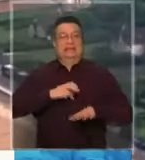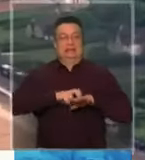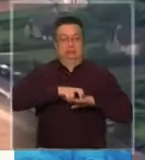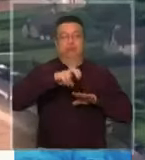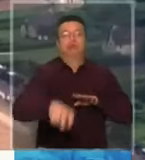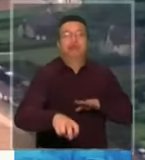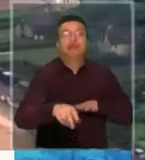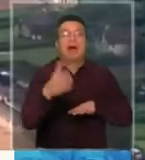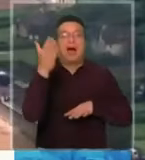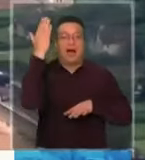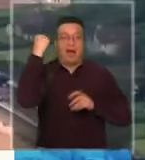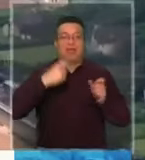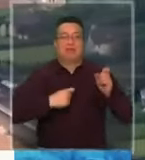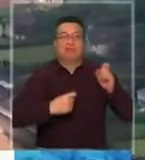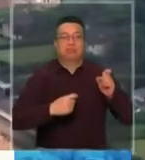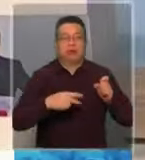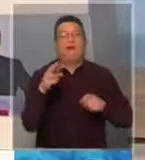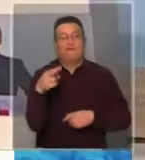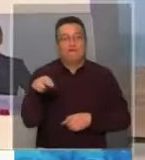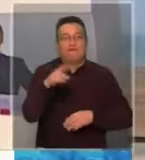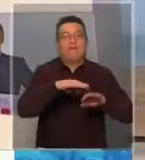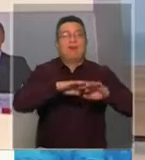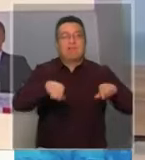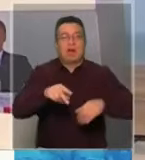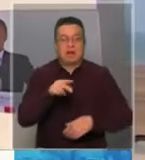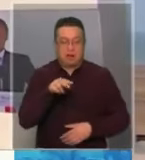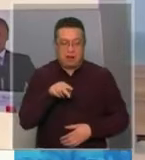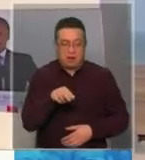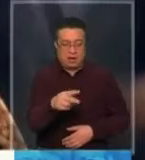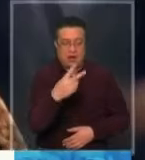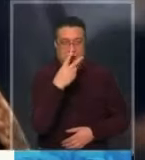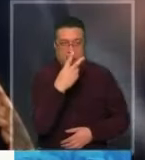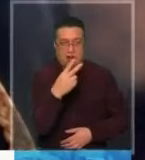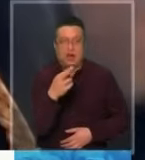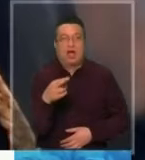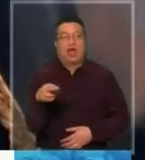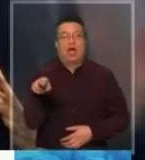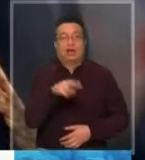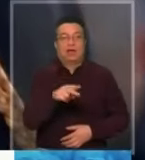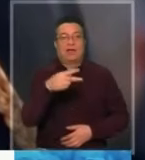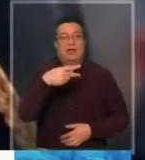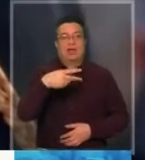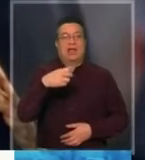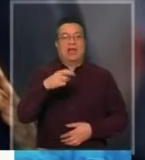Normandía. Retornaron a la playa de Omaha para ser nuevamente héroes.